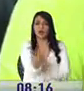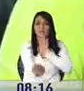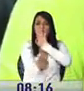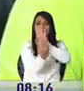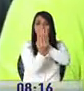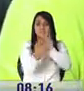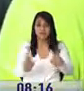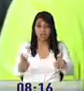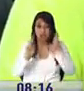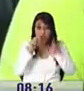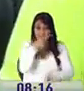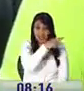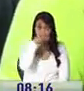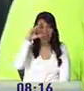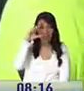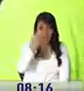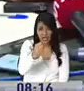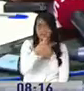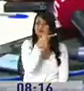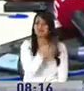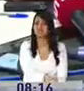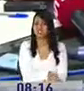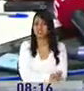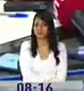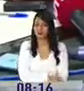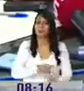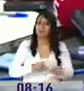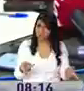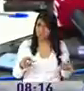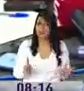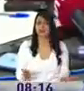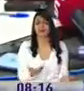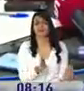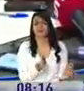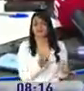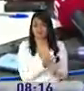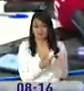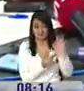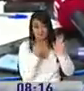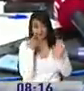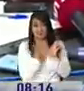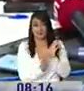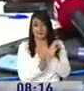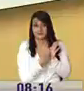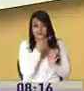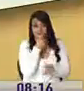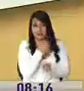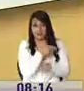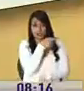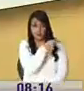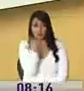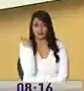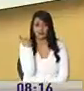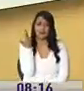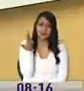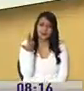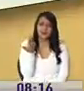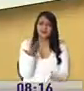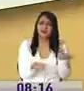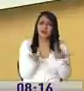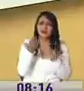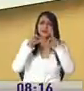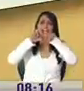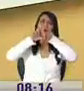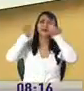señor lazo haga lo mismo pero también retó a lazo a que demuestre si tiene directa o indirecta participación en las empresas